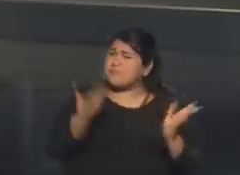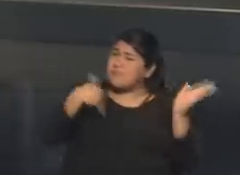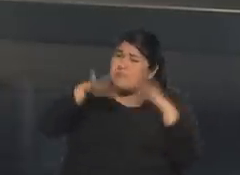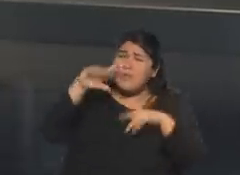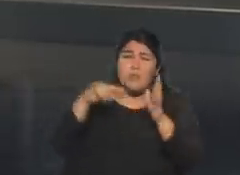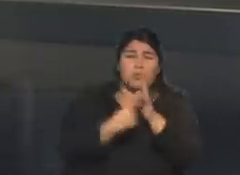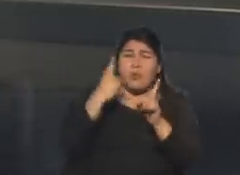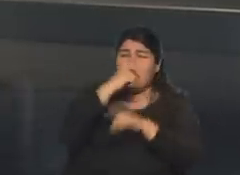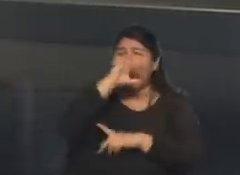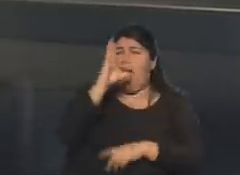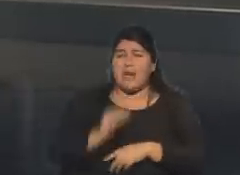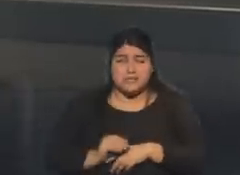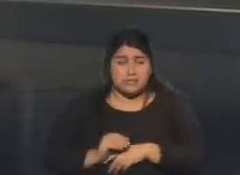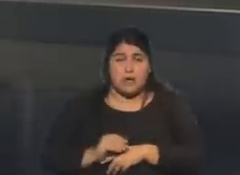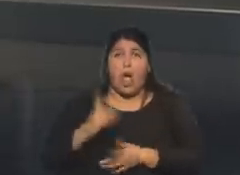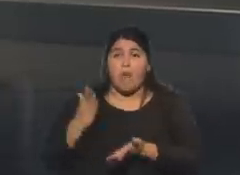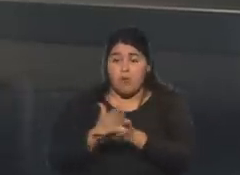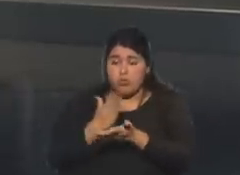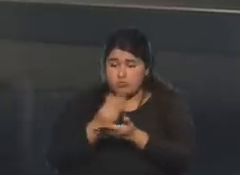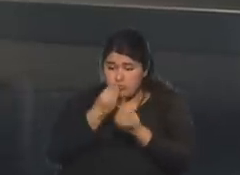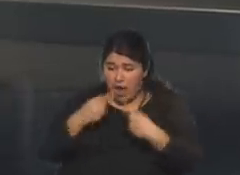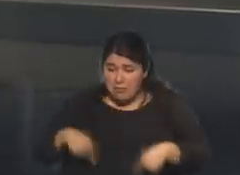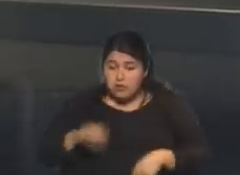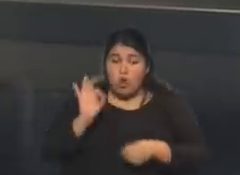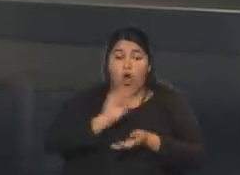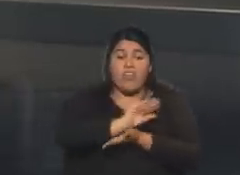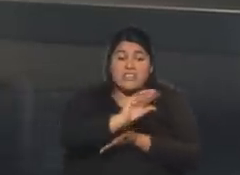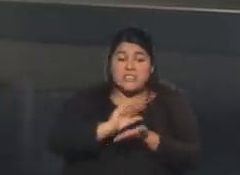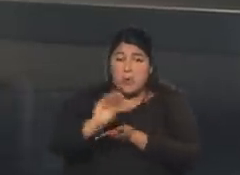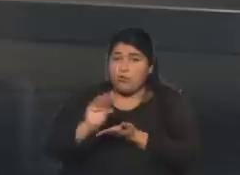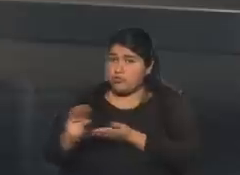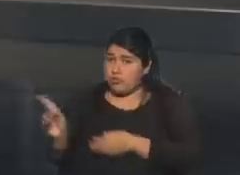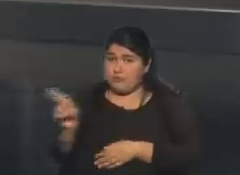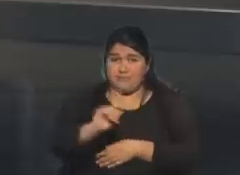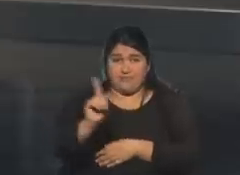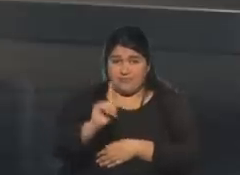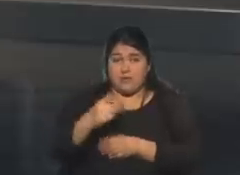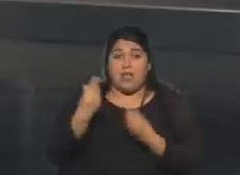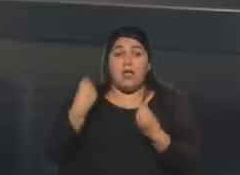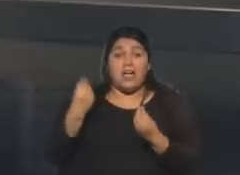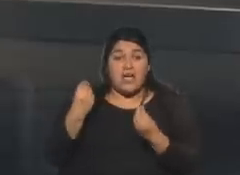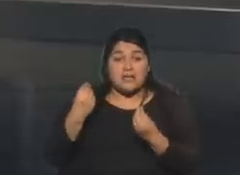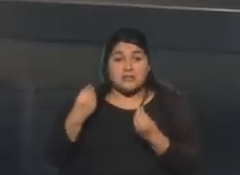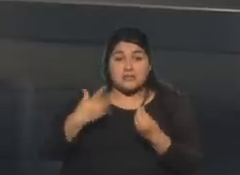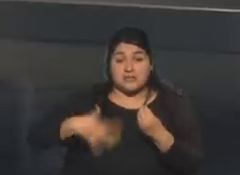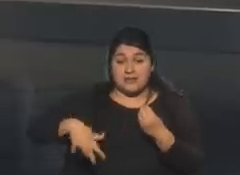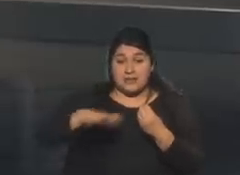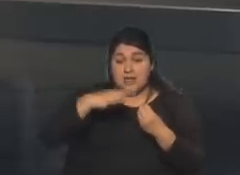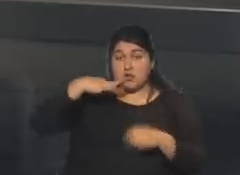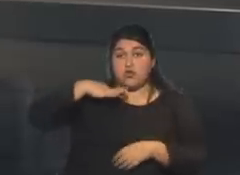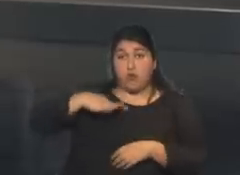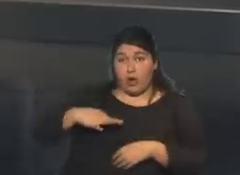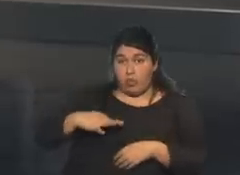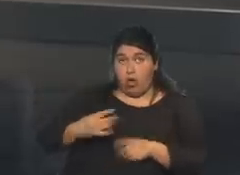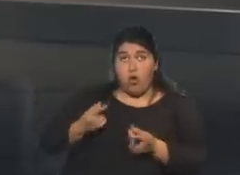Argentina no es en materia de producción de alimentos o distribución de alimentos, sino el problema de los ingresos que tiene nuestra población son insuficientes